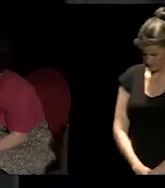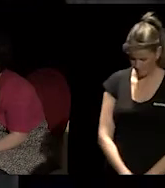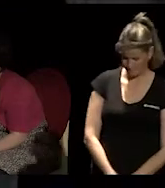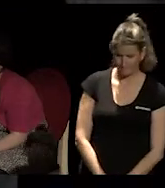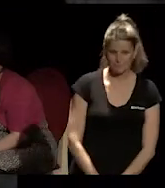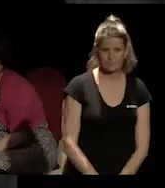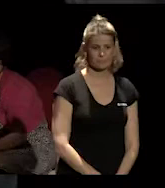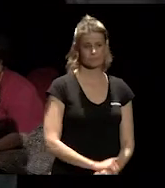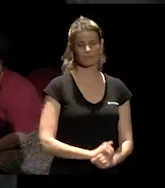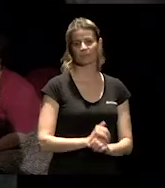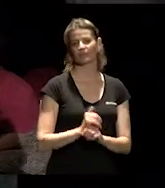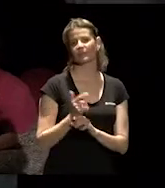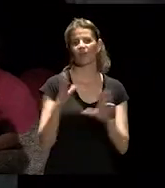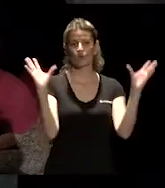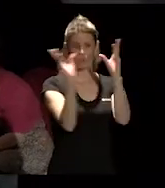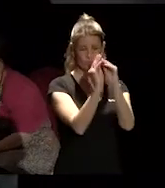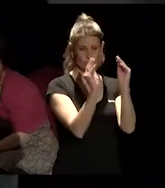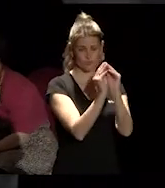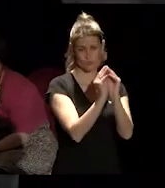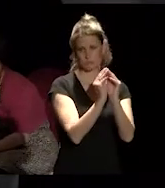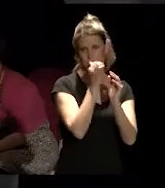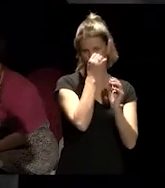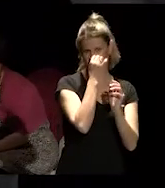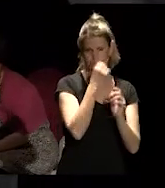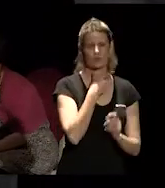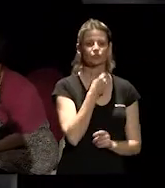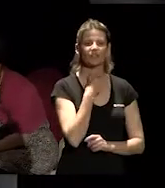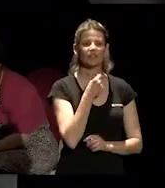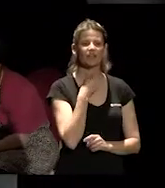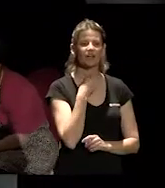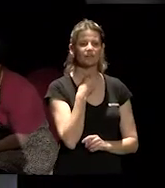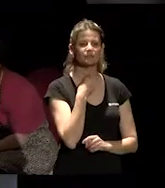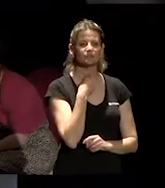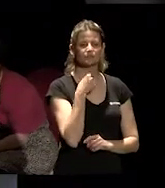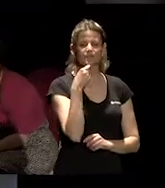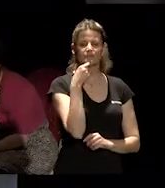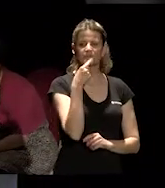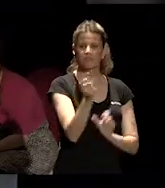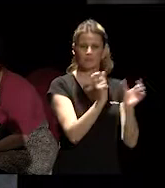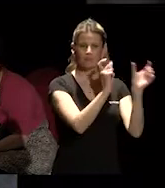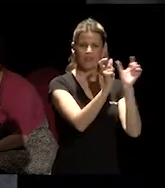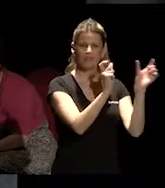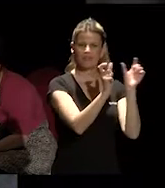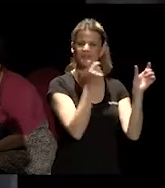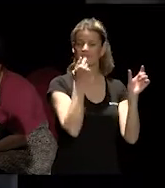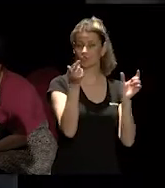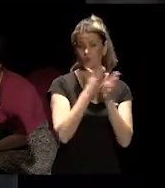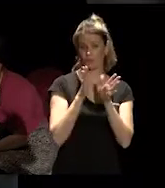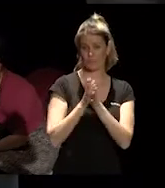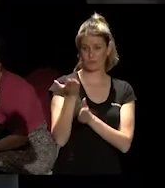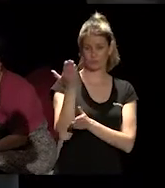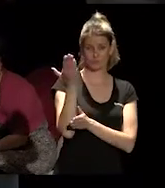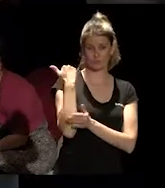A modo de conclusión, me gustaría referirme a las palabras que han dicho mis compañeros